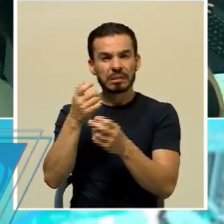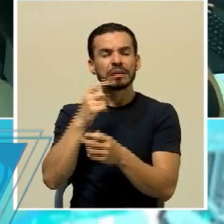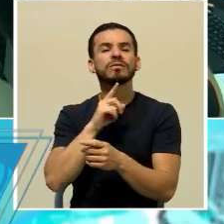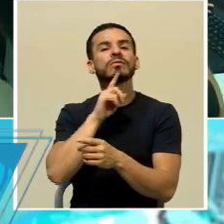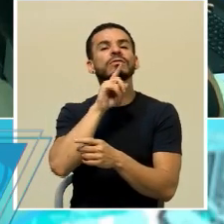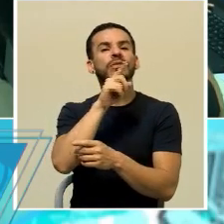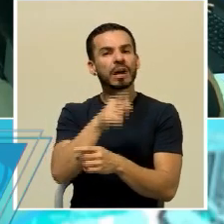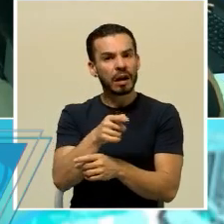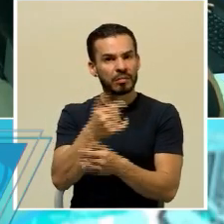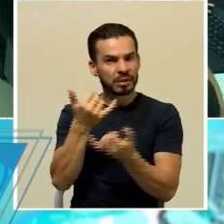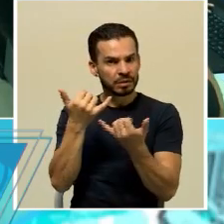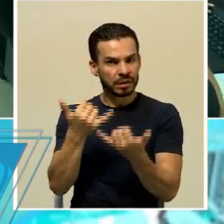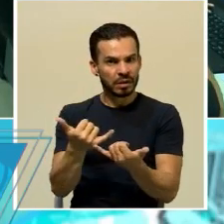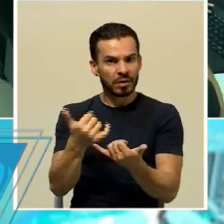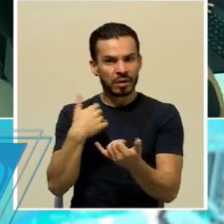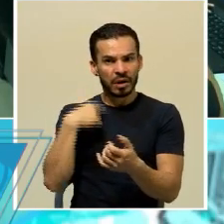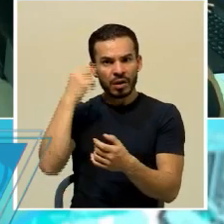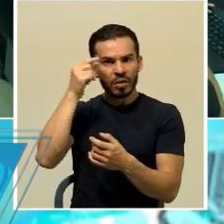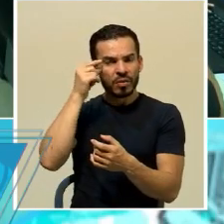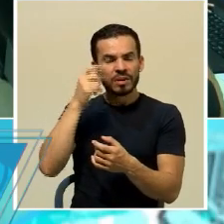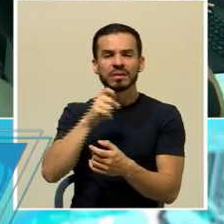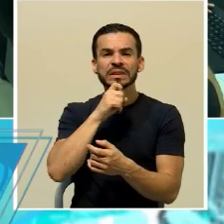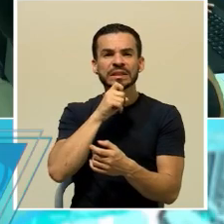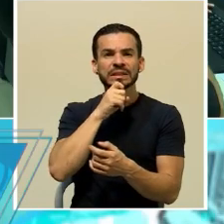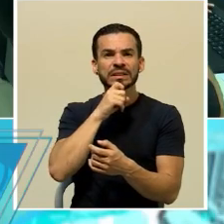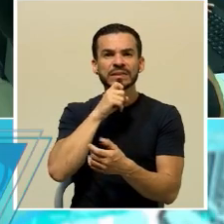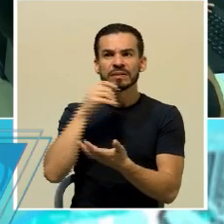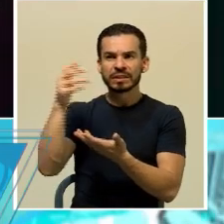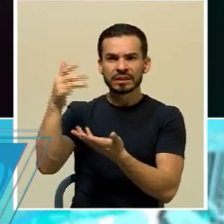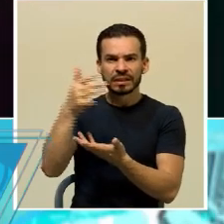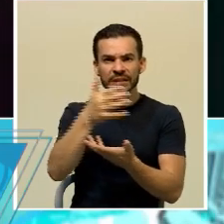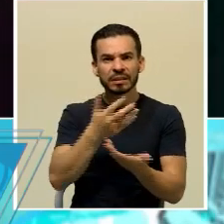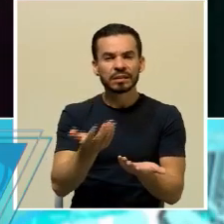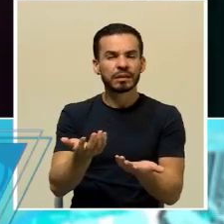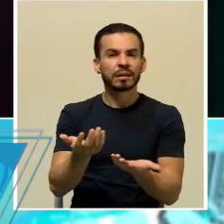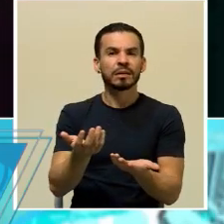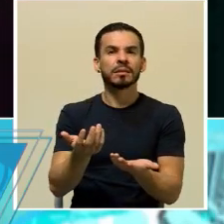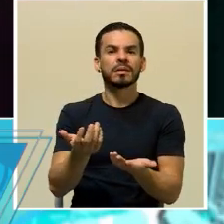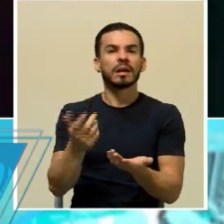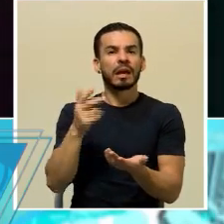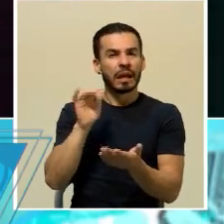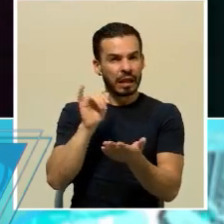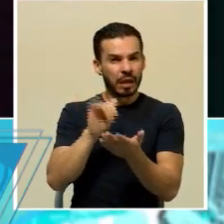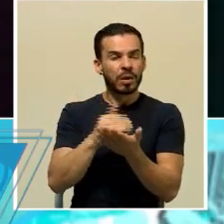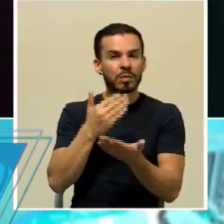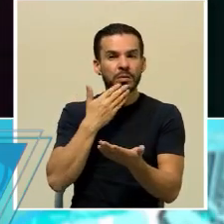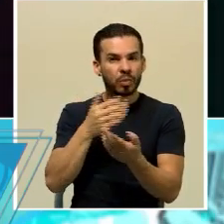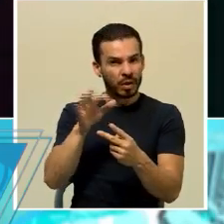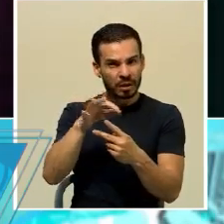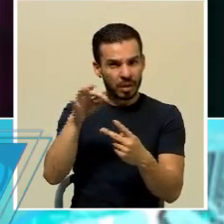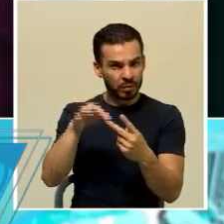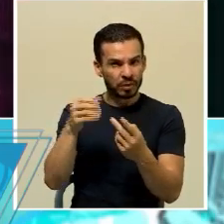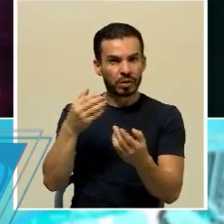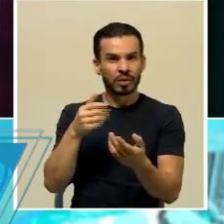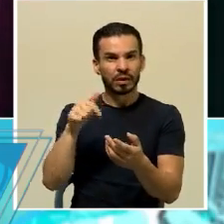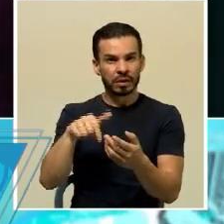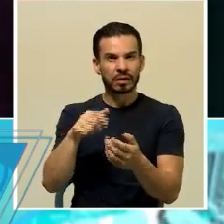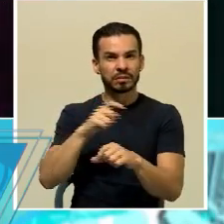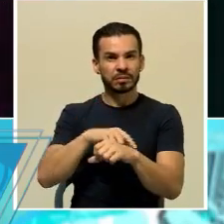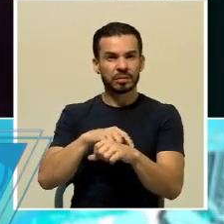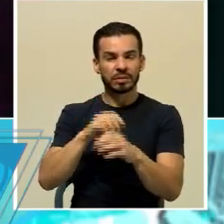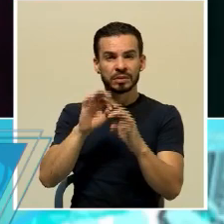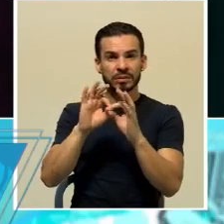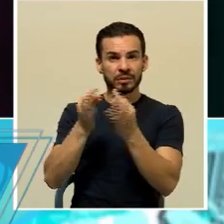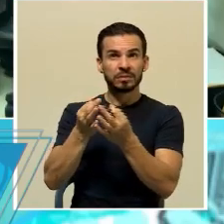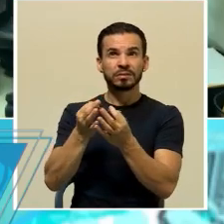si realmente ahora vemos que el gobierno le está apostando mucho al tema de los impuestos, ¿es una buena alternativa en este momento donde las